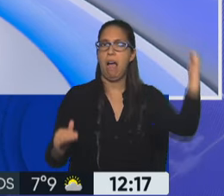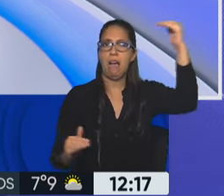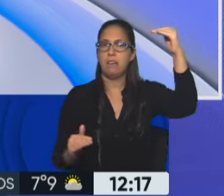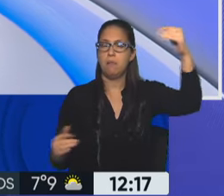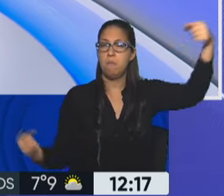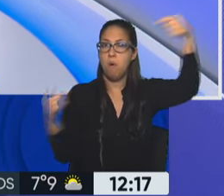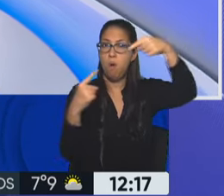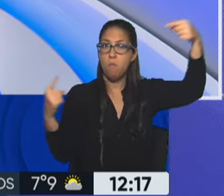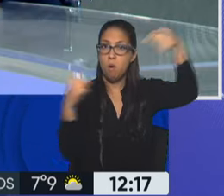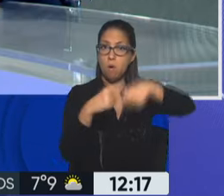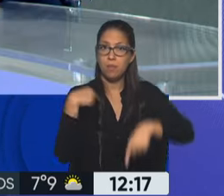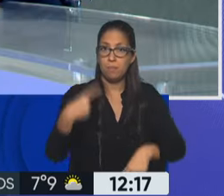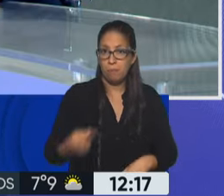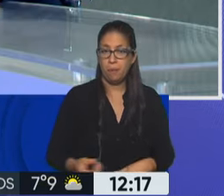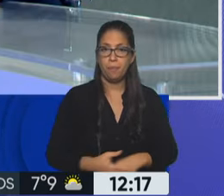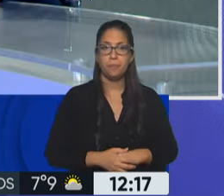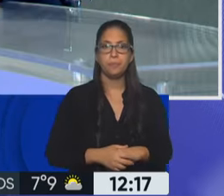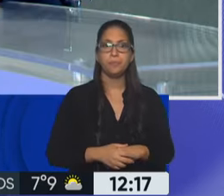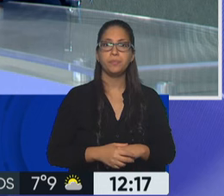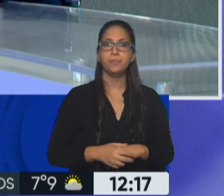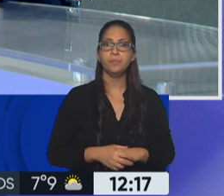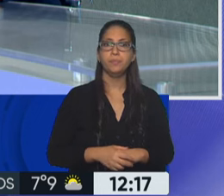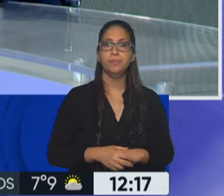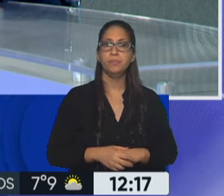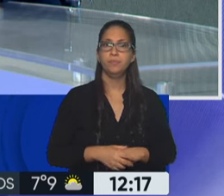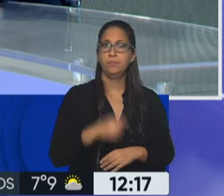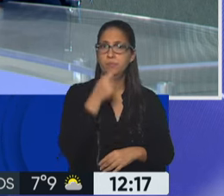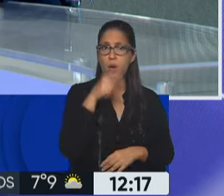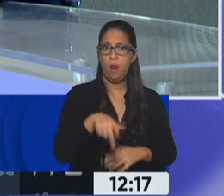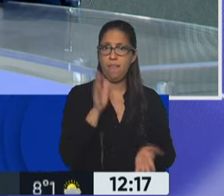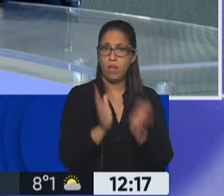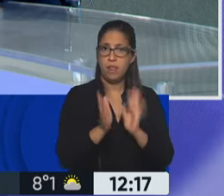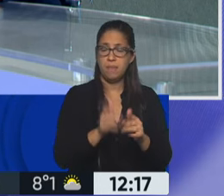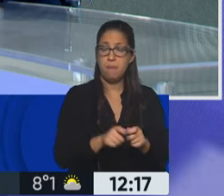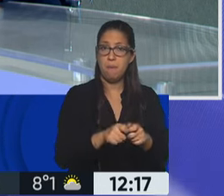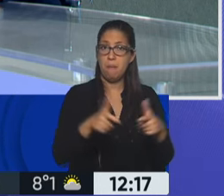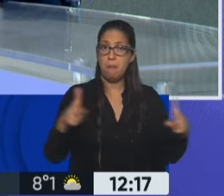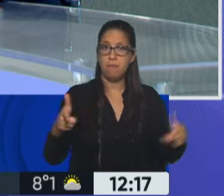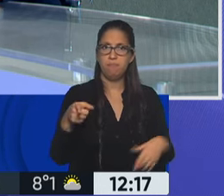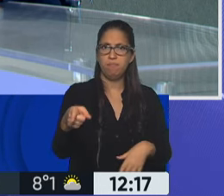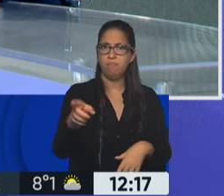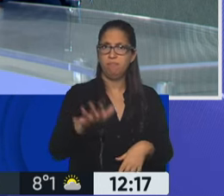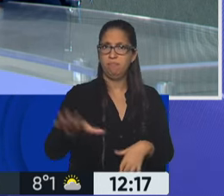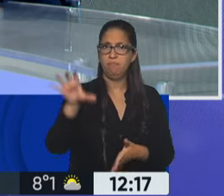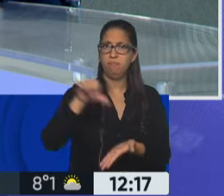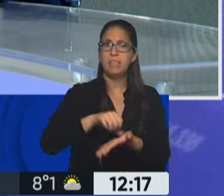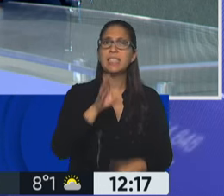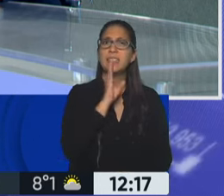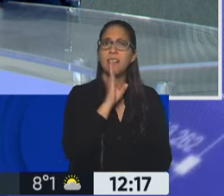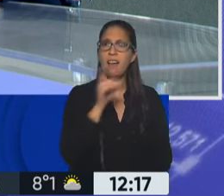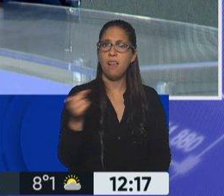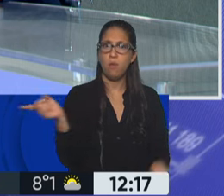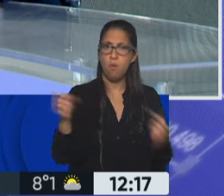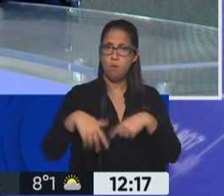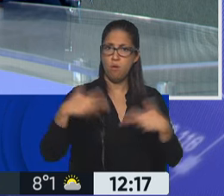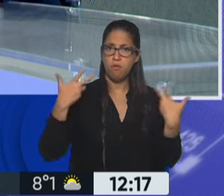me refiero y Alejandro cómo se entiende entonces que ant esta crecida de esta espiral de violencia en Israel se haya vuelto a la normalidad tan